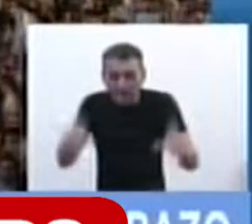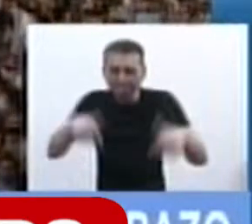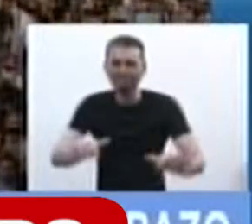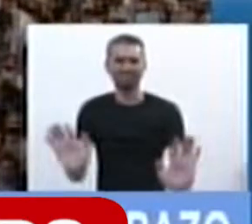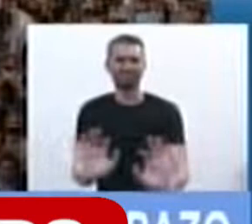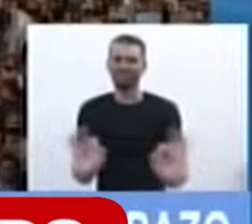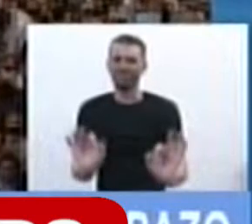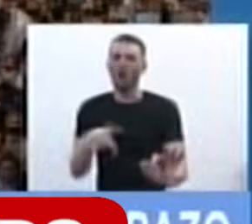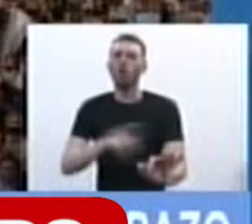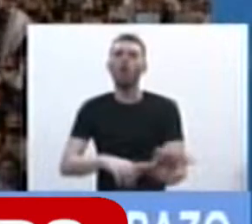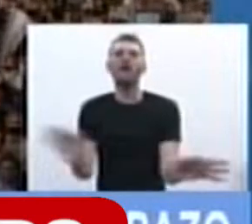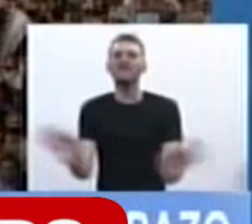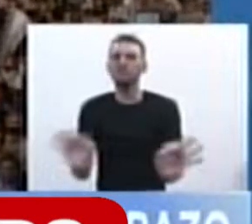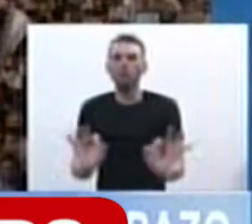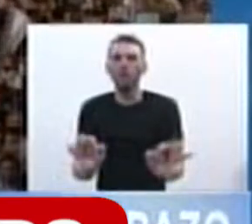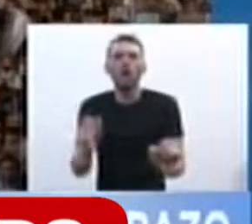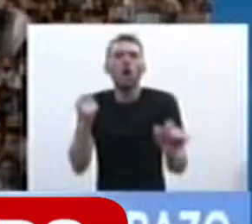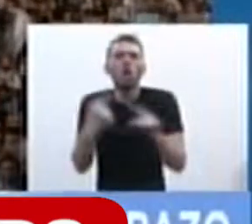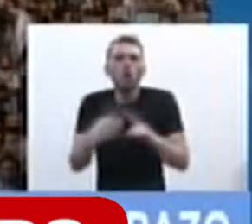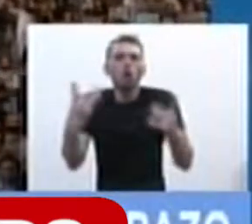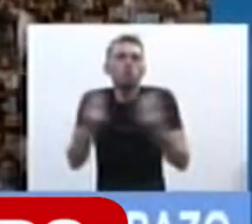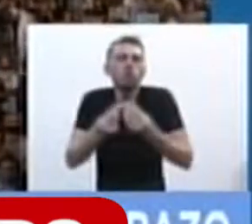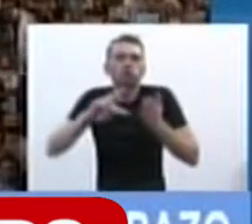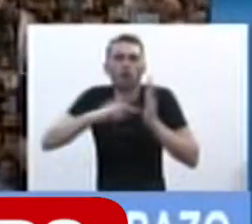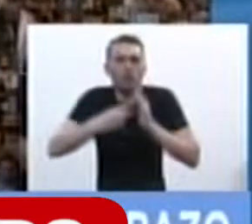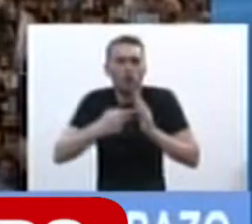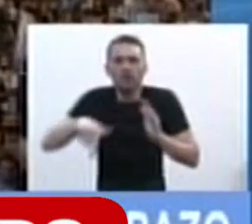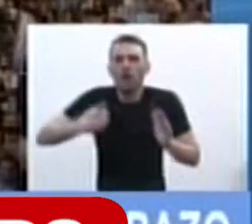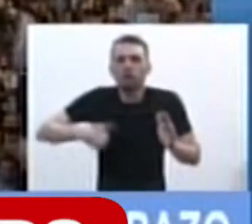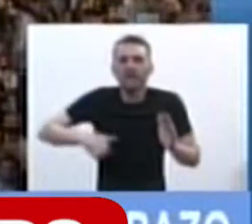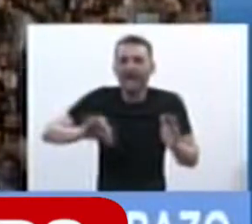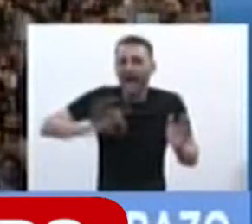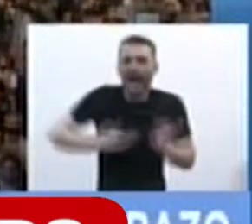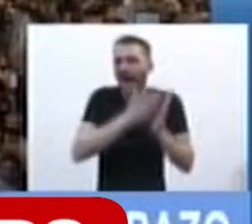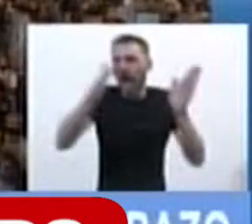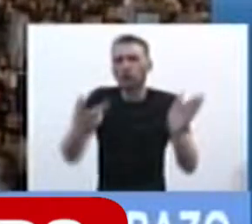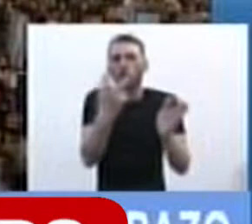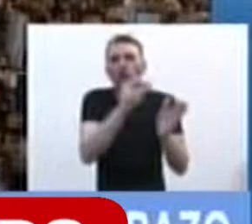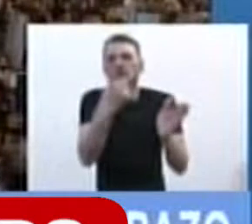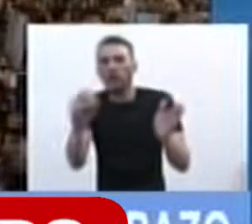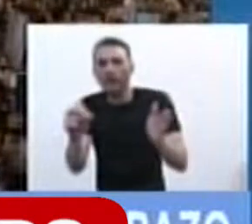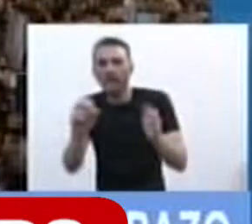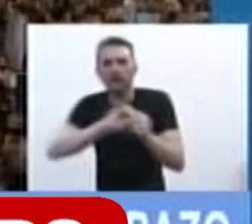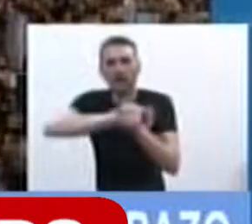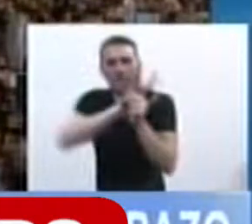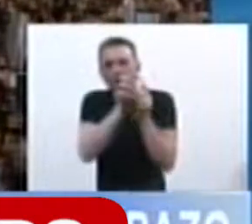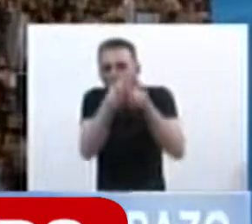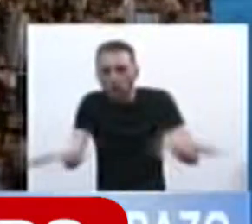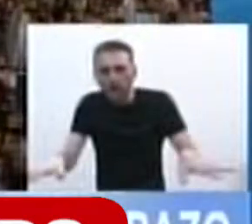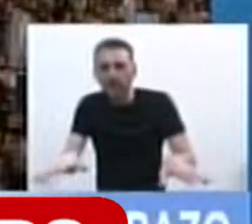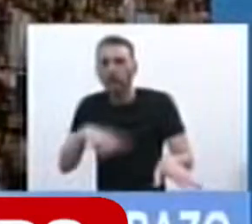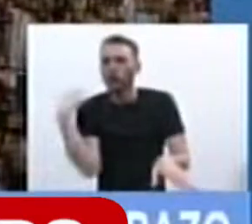porque no es el momento por todo lo que nos pasó a los argentinos en este 2020 con el tema del COVID. Sin duda tendríamos que